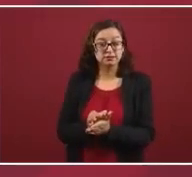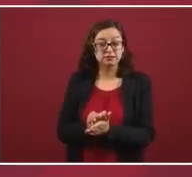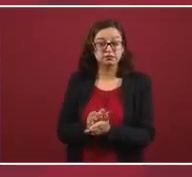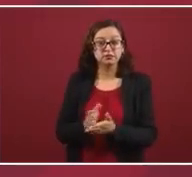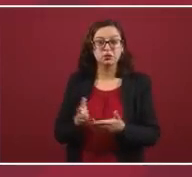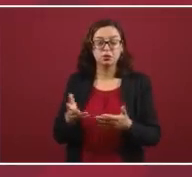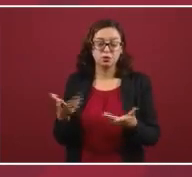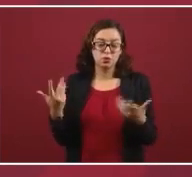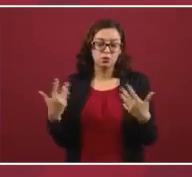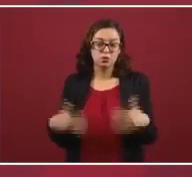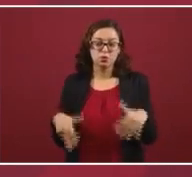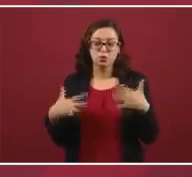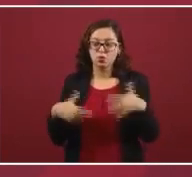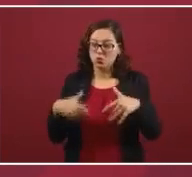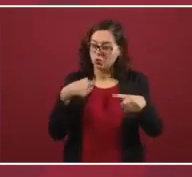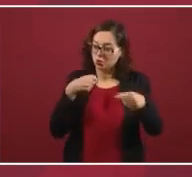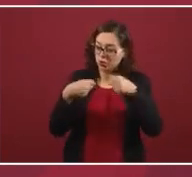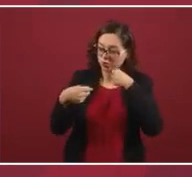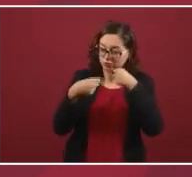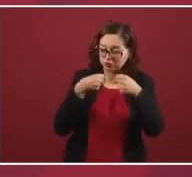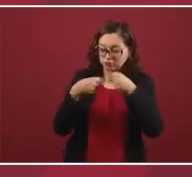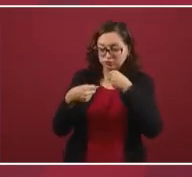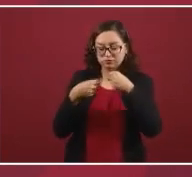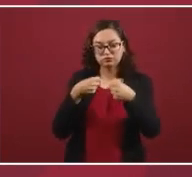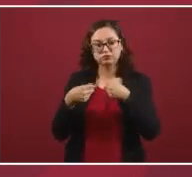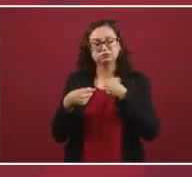ese periodismo, pues, es el que